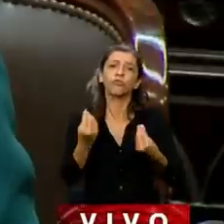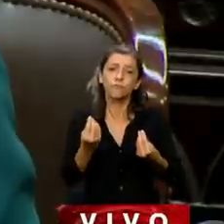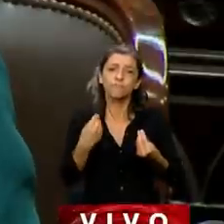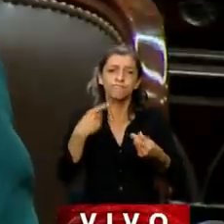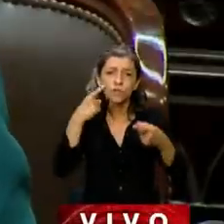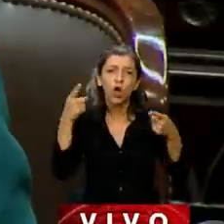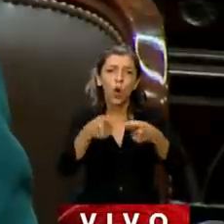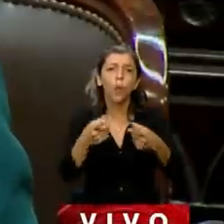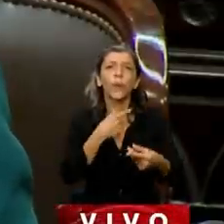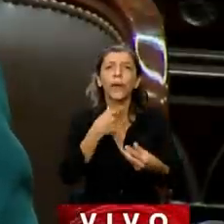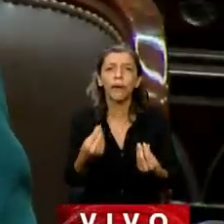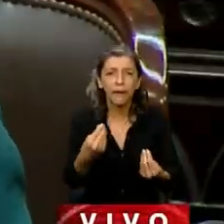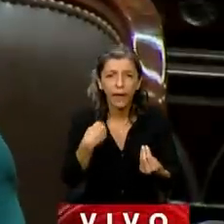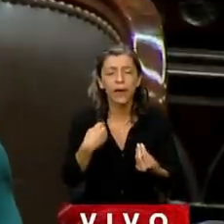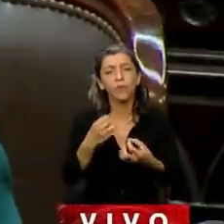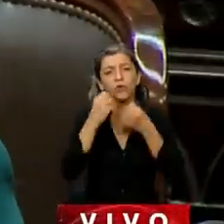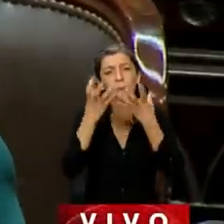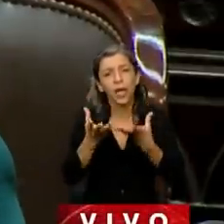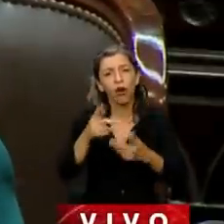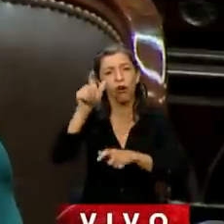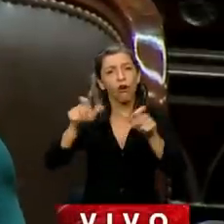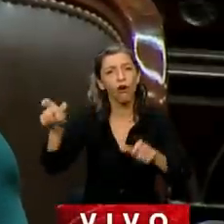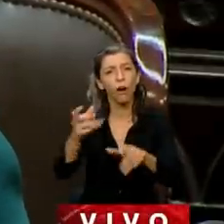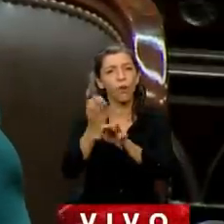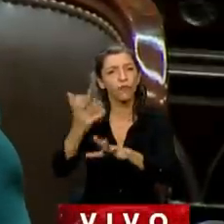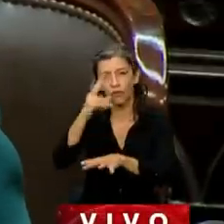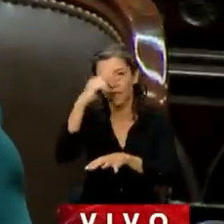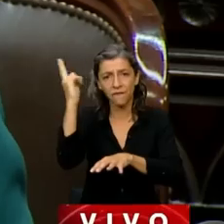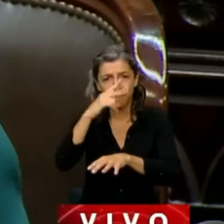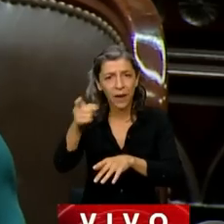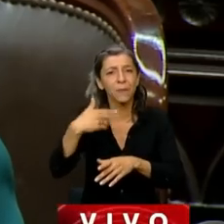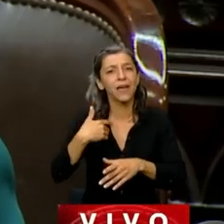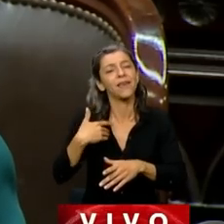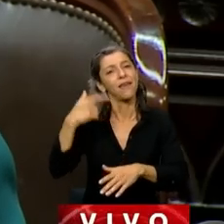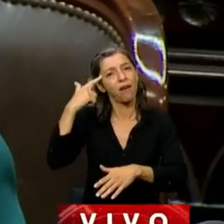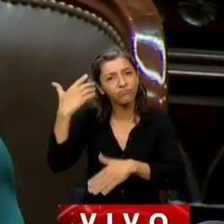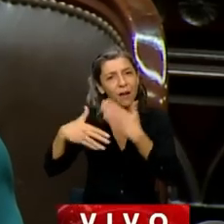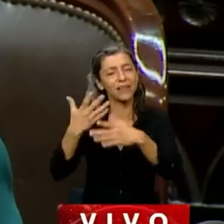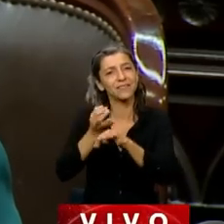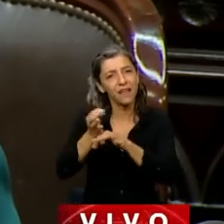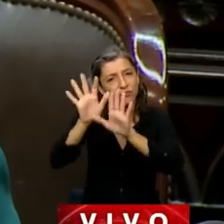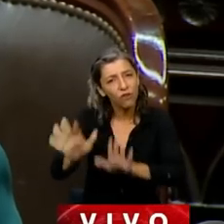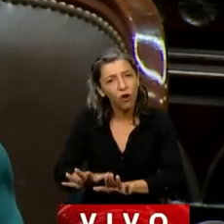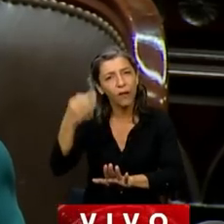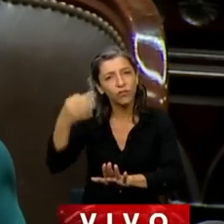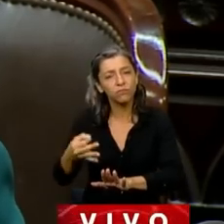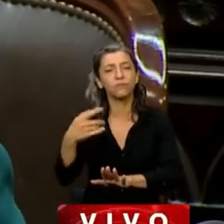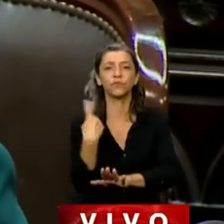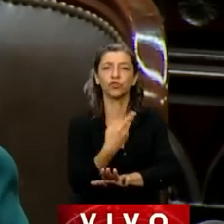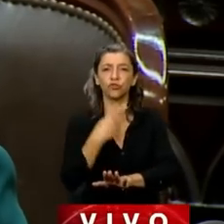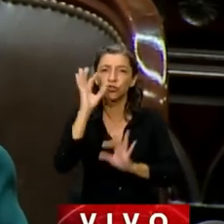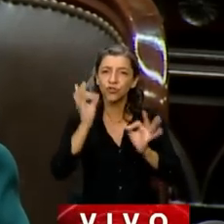formación y el desarrollo de la enfermería. Obviamente que en Salud y Acción Social sabemos el rol fundamental